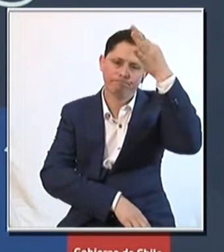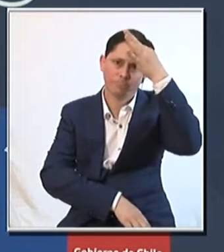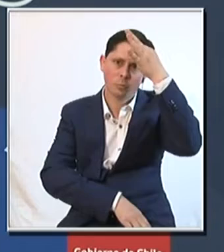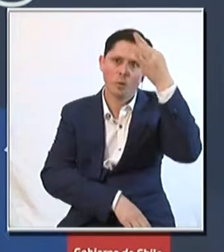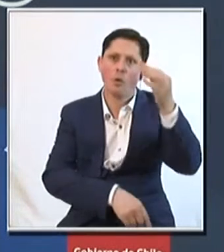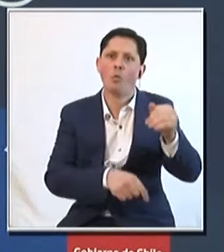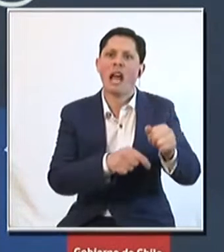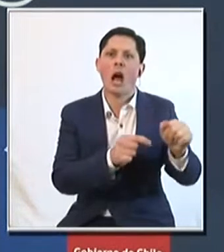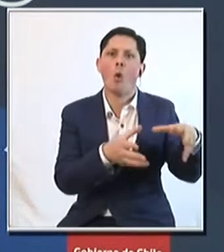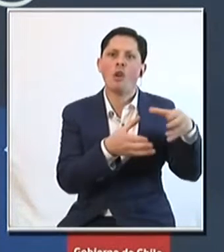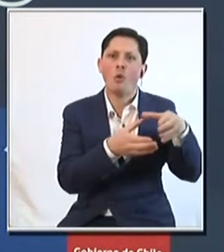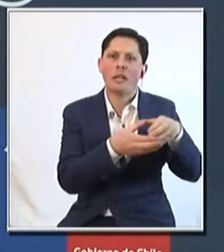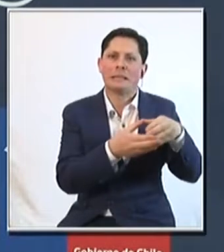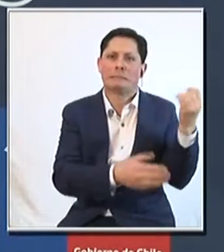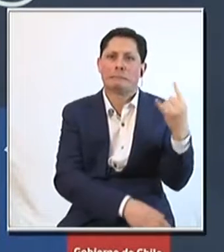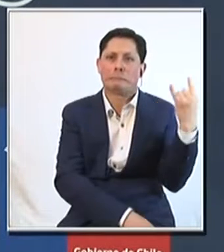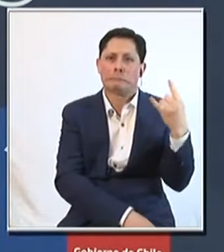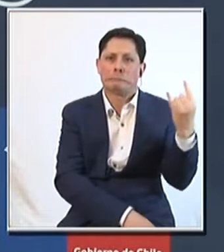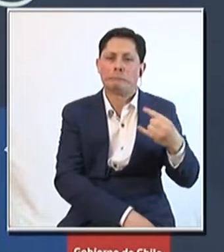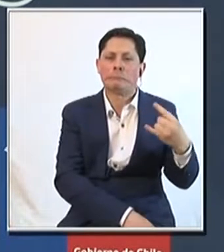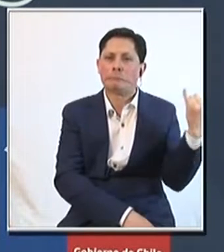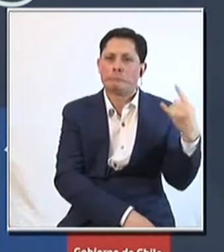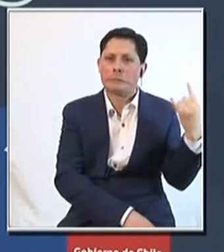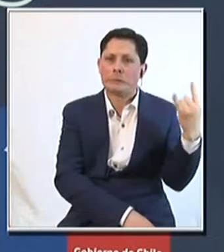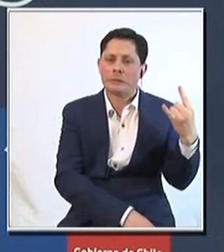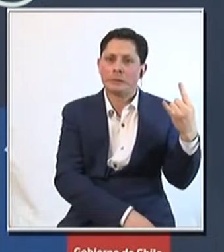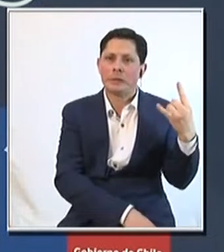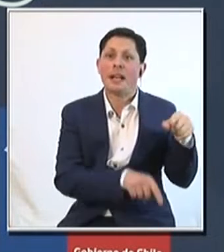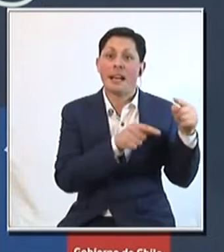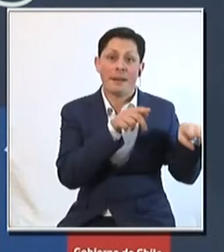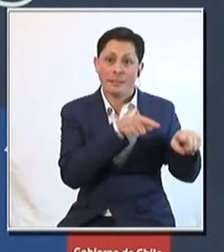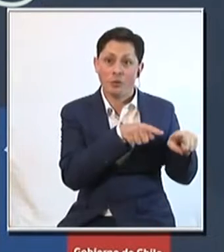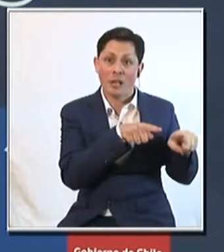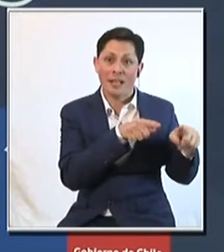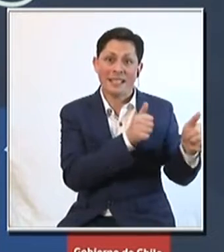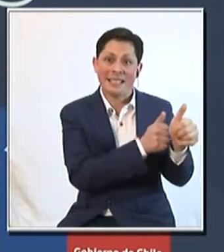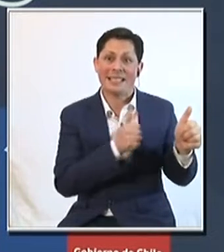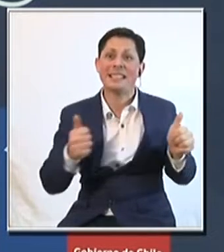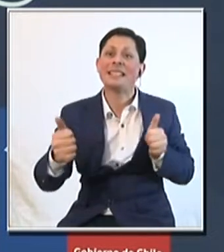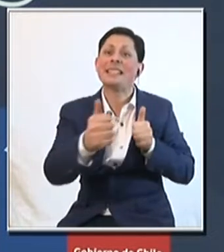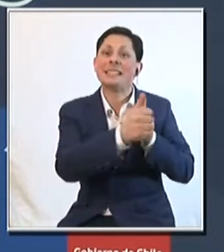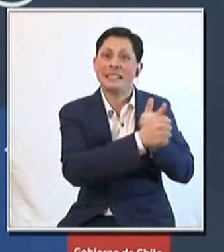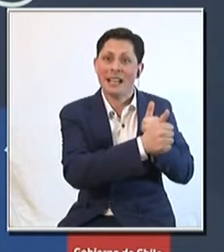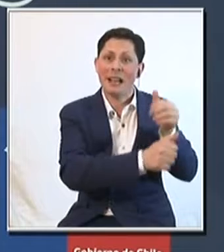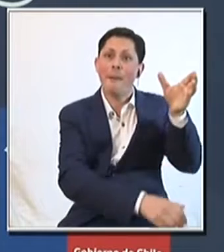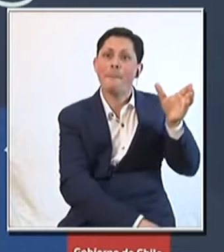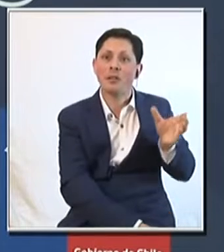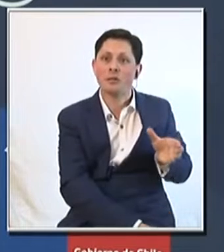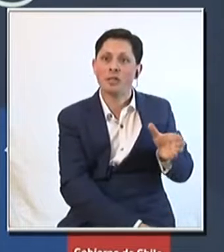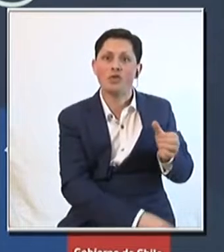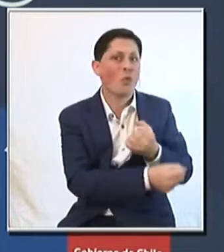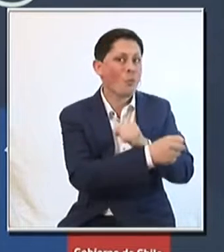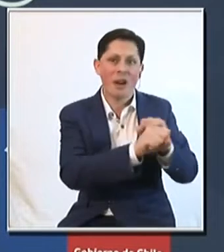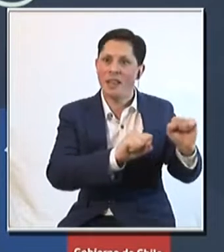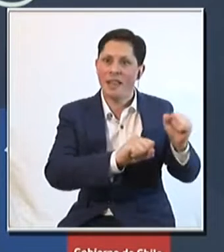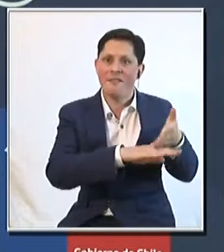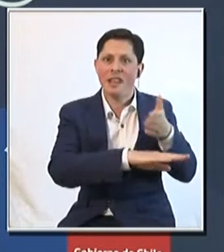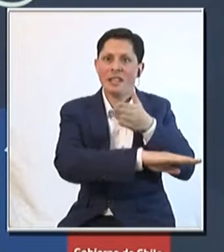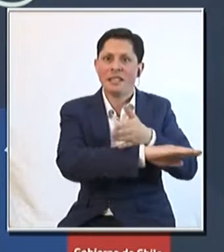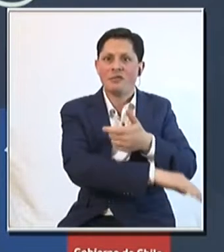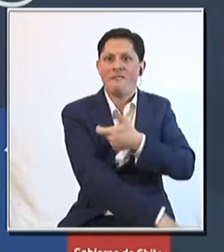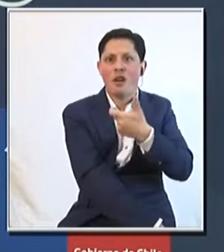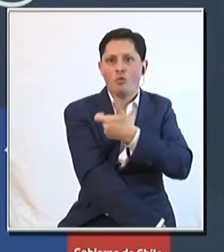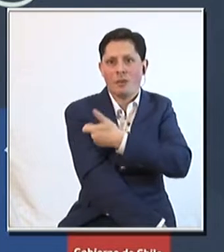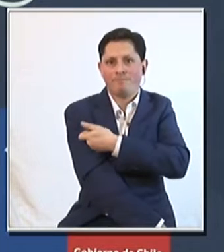unidad crítica que eventualmente estaría siendo necesitada por una persona cuya enfermedad no puede evitarse con una